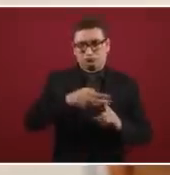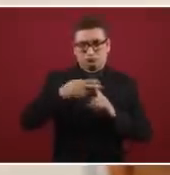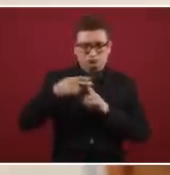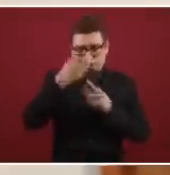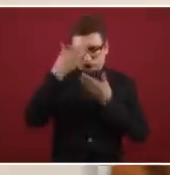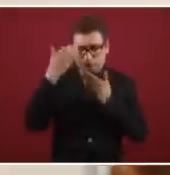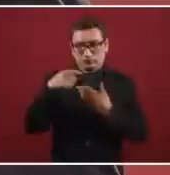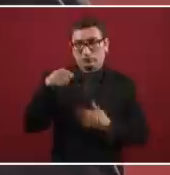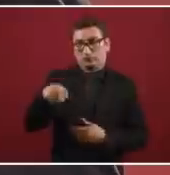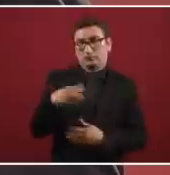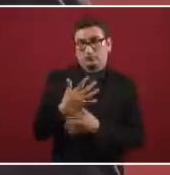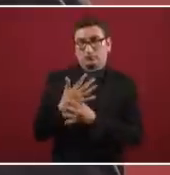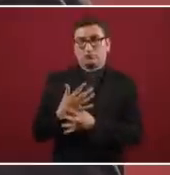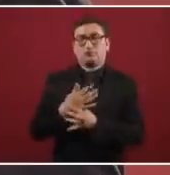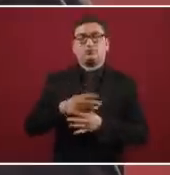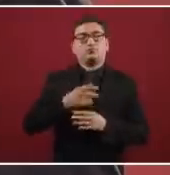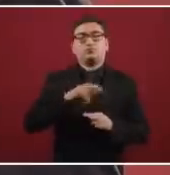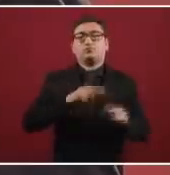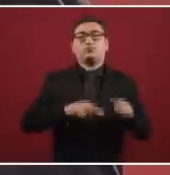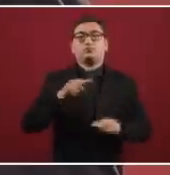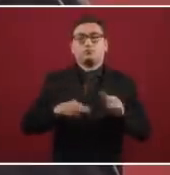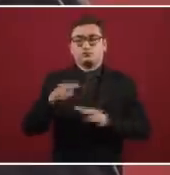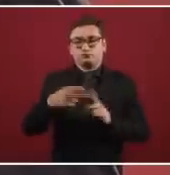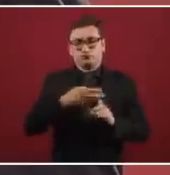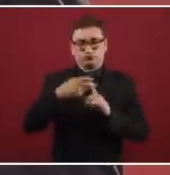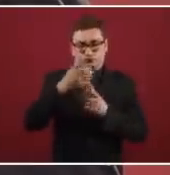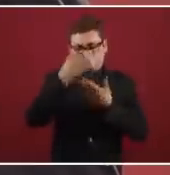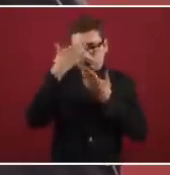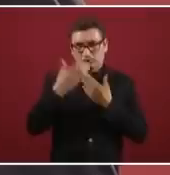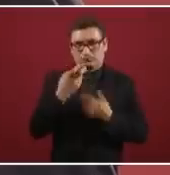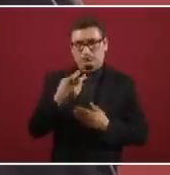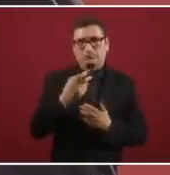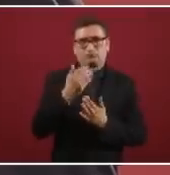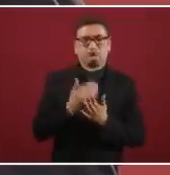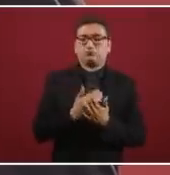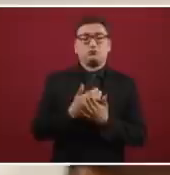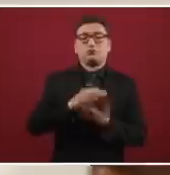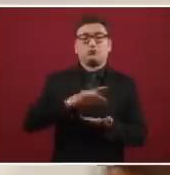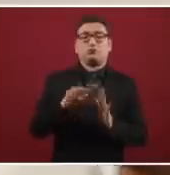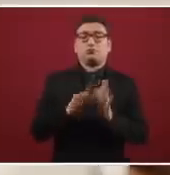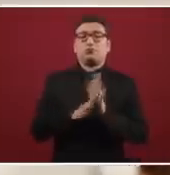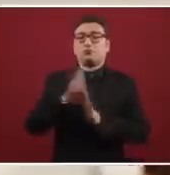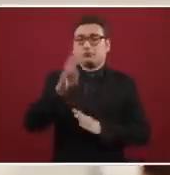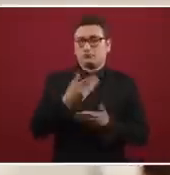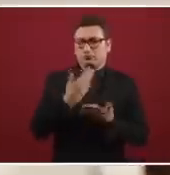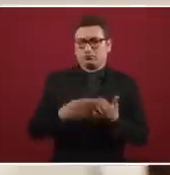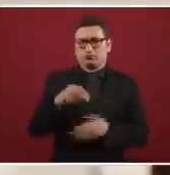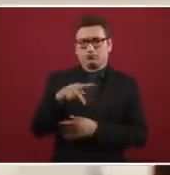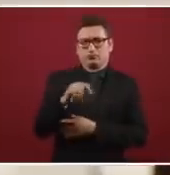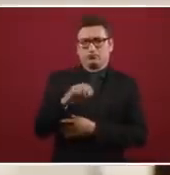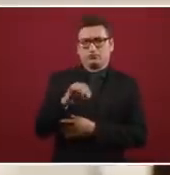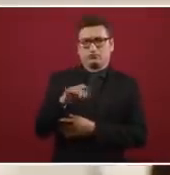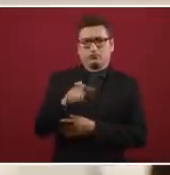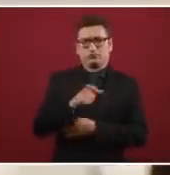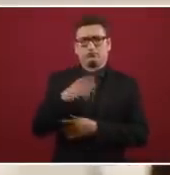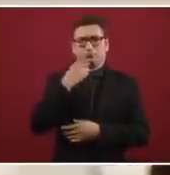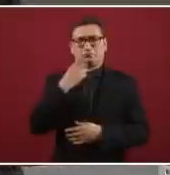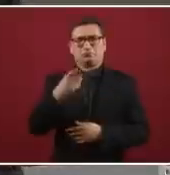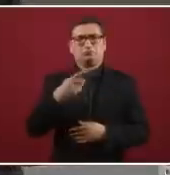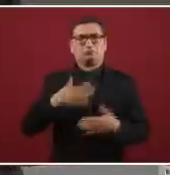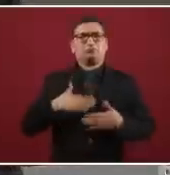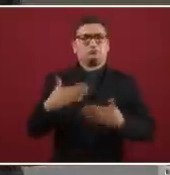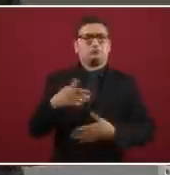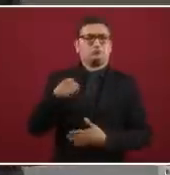de secuestro de su gobierno y dijo que este delito estaba a la alza. ¿Por qué ahora en Notimex lo adula y dice confiar en